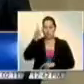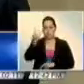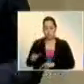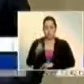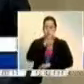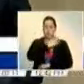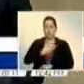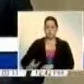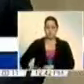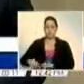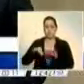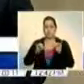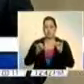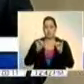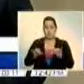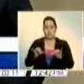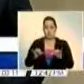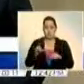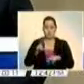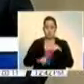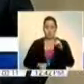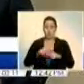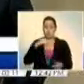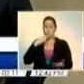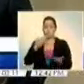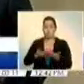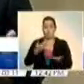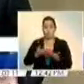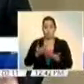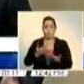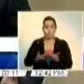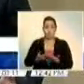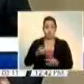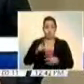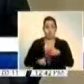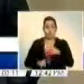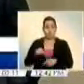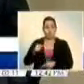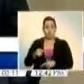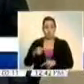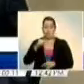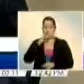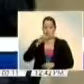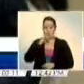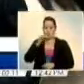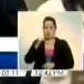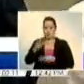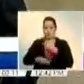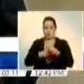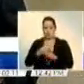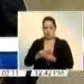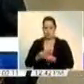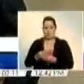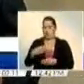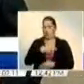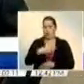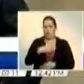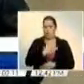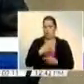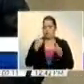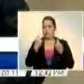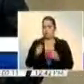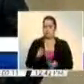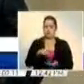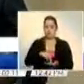presidente de esta instancia, para plantear su su molestia ante la imposibilidad que han tenido